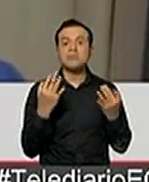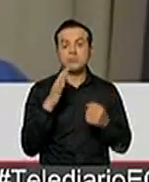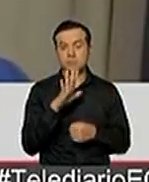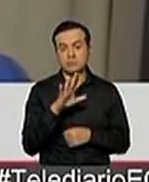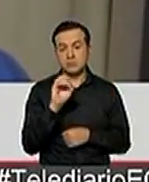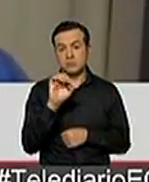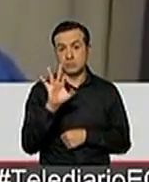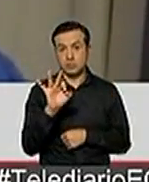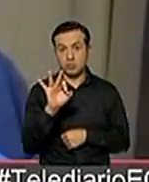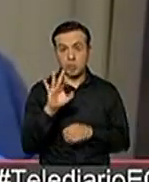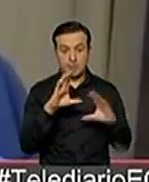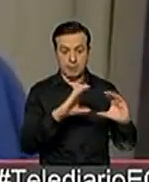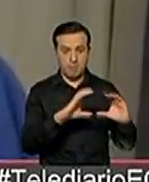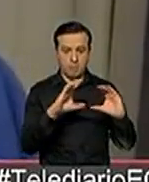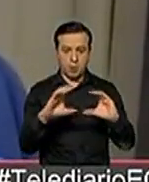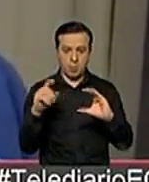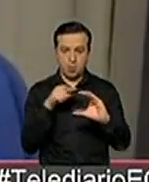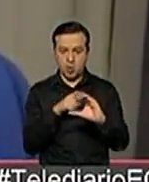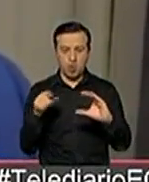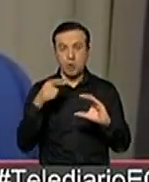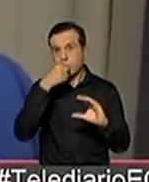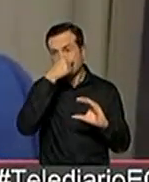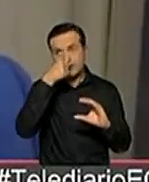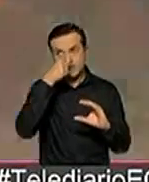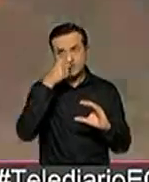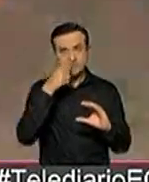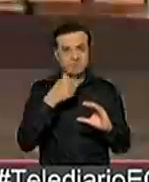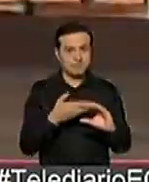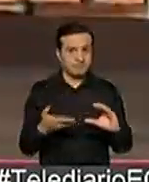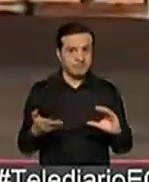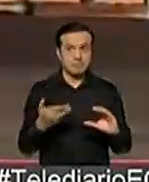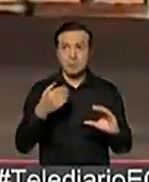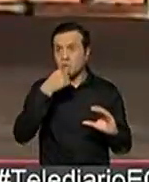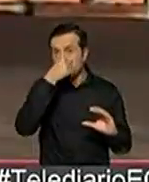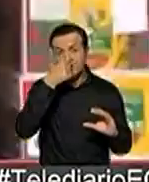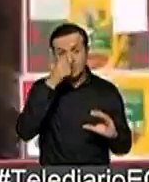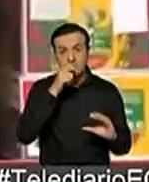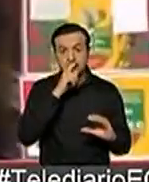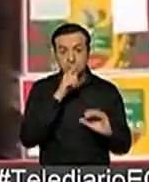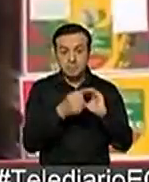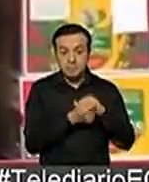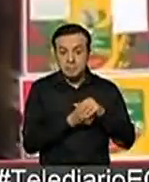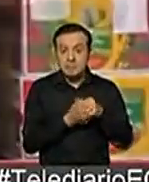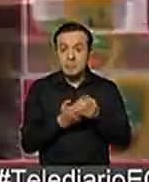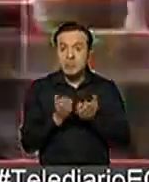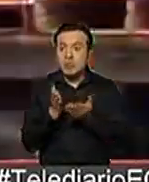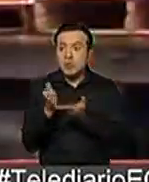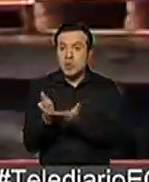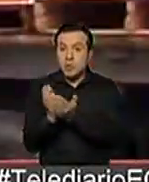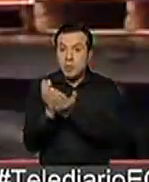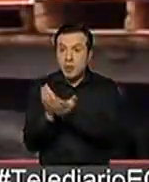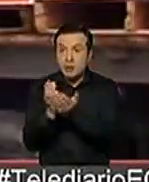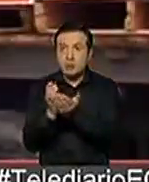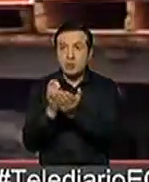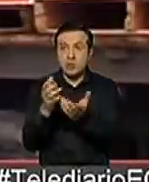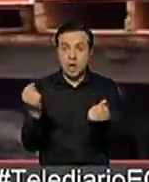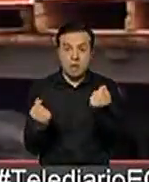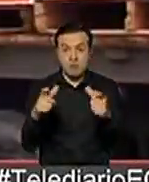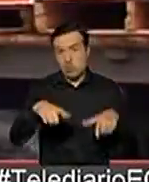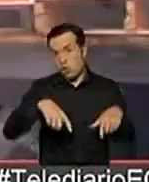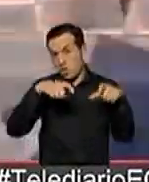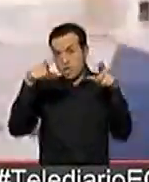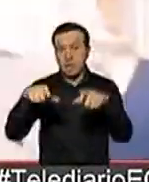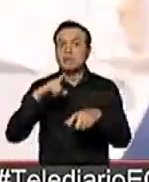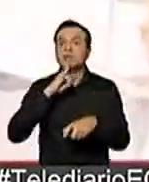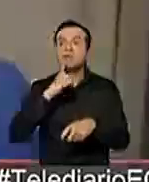509 bloques con sustancia presumiblemente cocaína. La droga tenía como destino Puerto Bolívar y luego a través de contenedores hasta